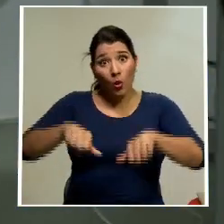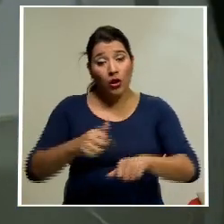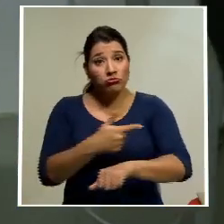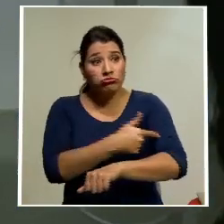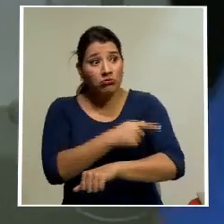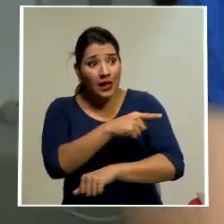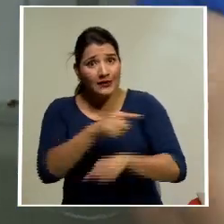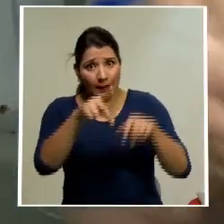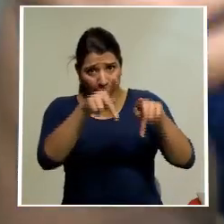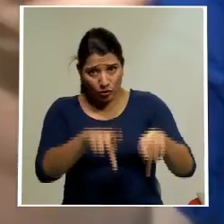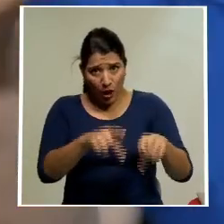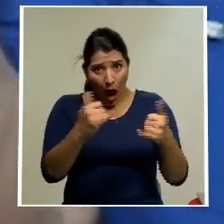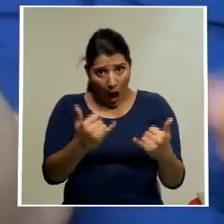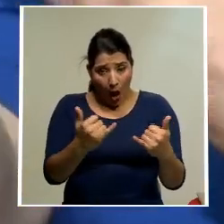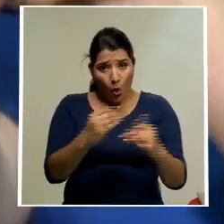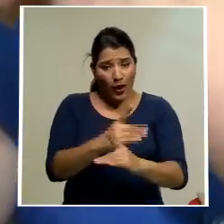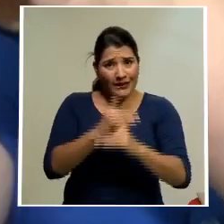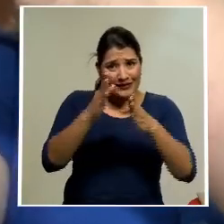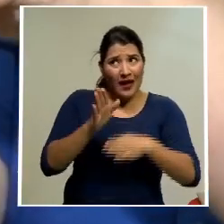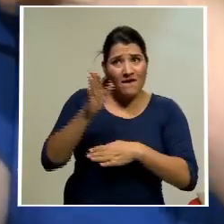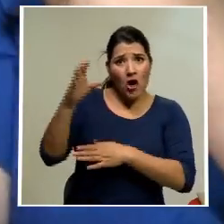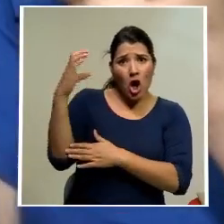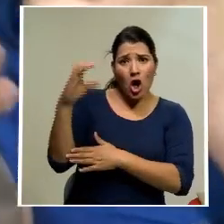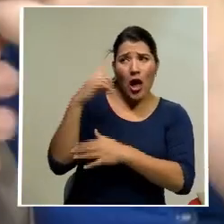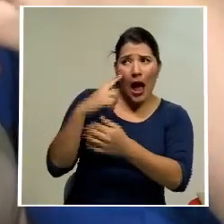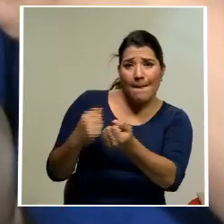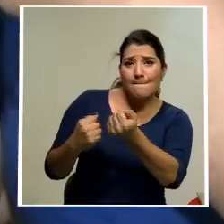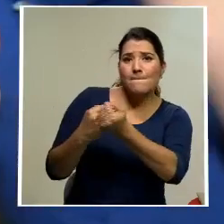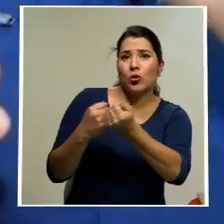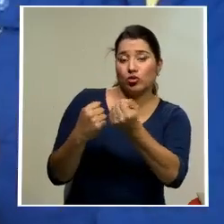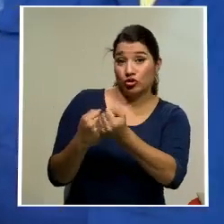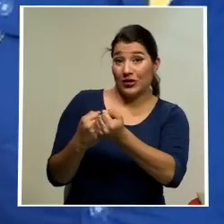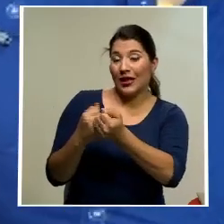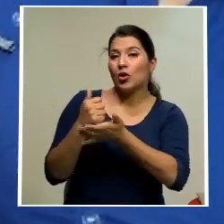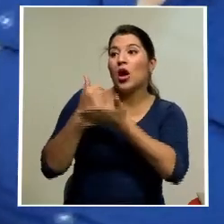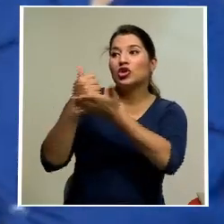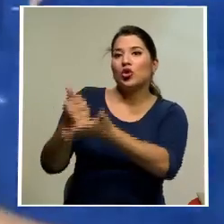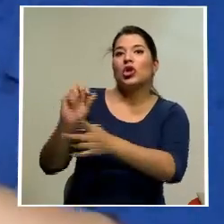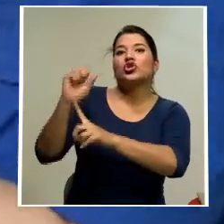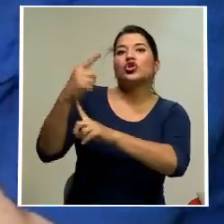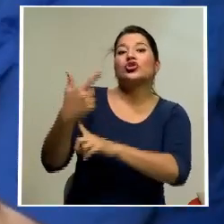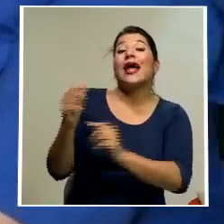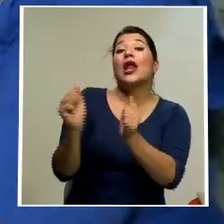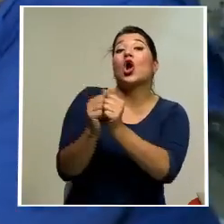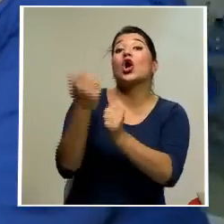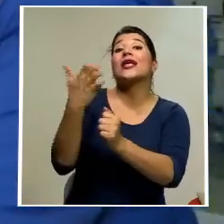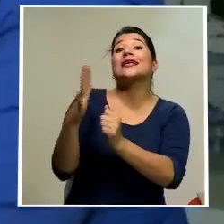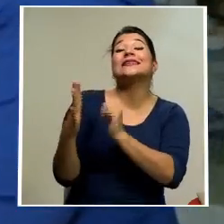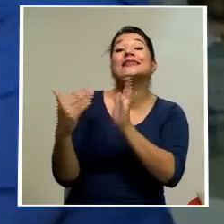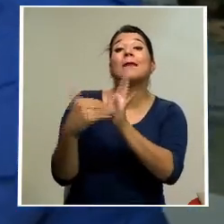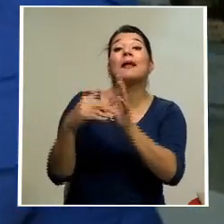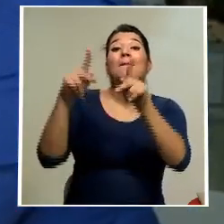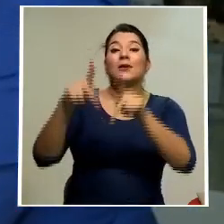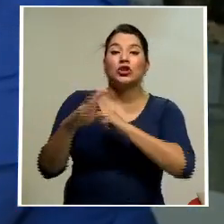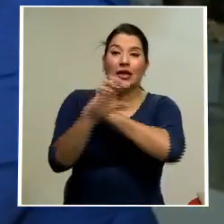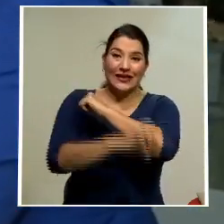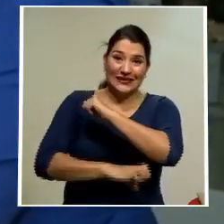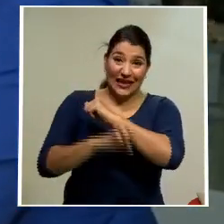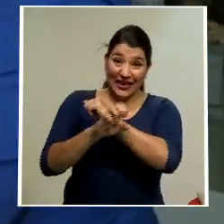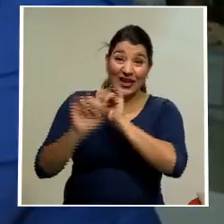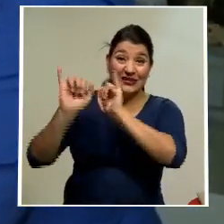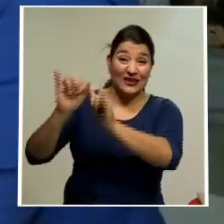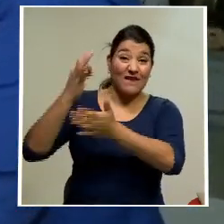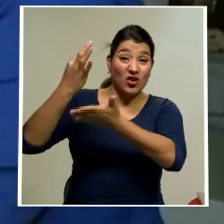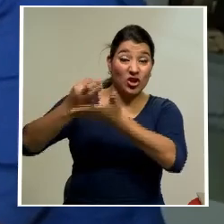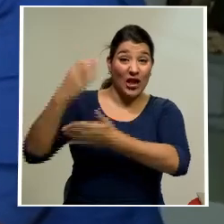en Colombia apoyando una misión humanitaria con más de 15,000 extracontinentales que se encuentran varados en la frontera colombiana